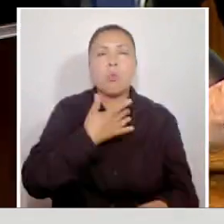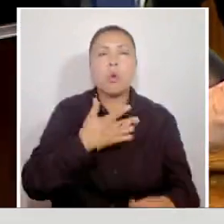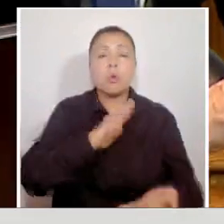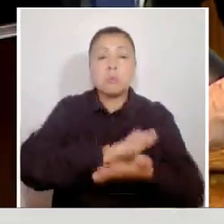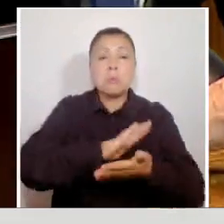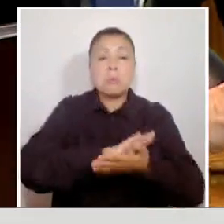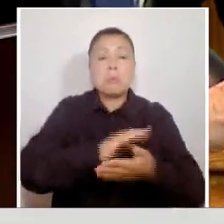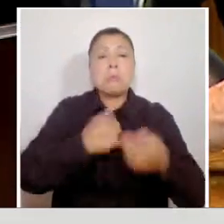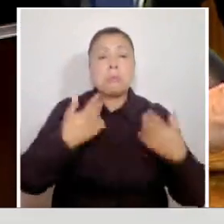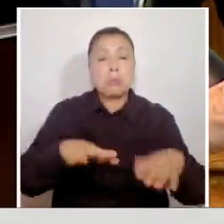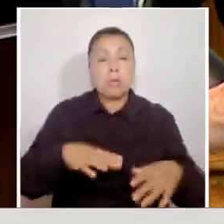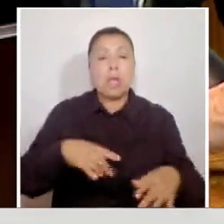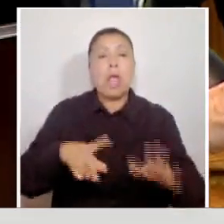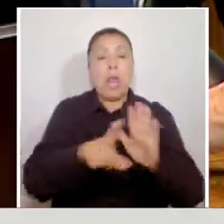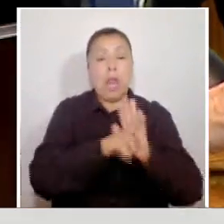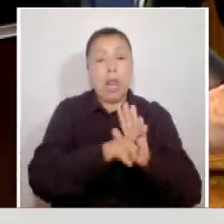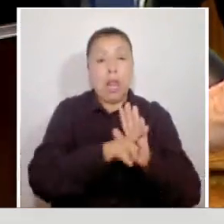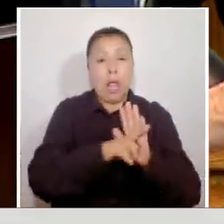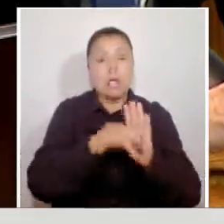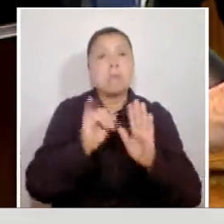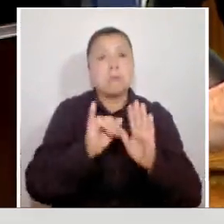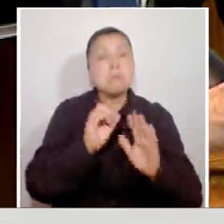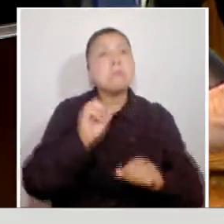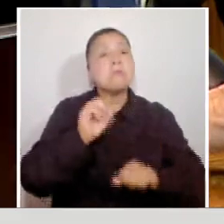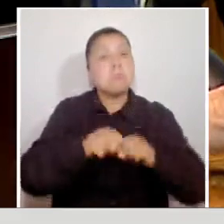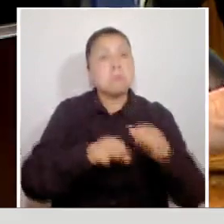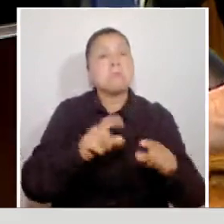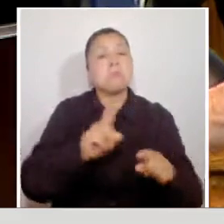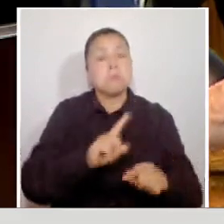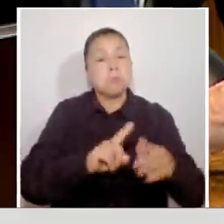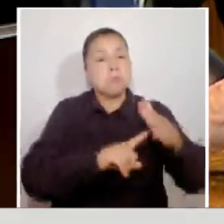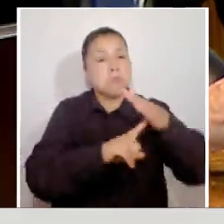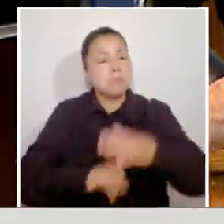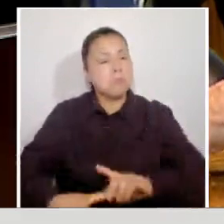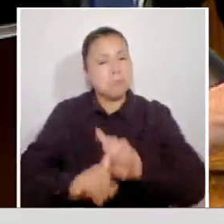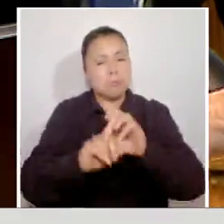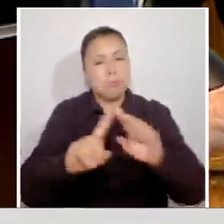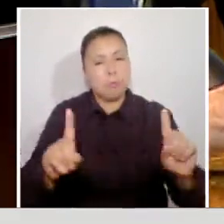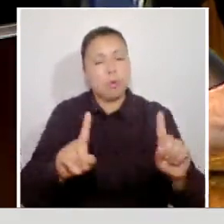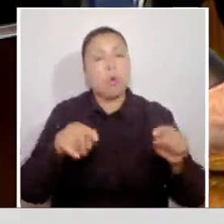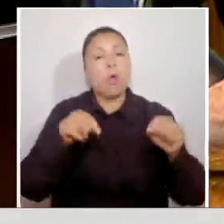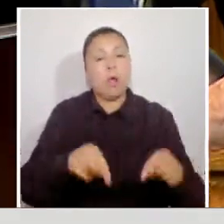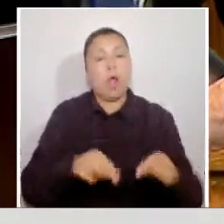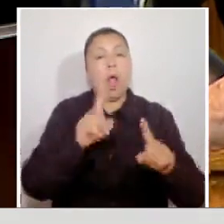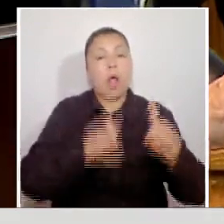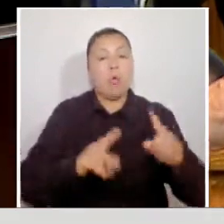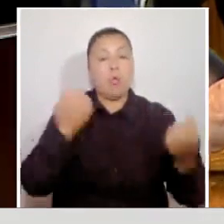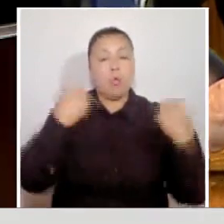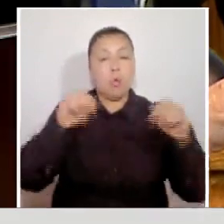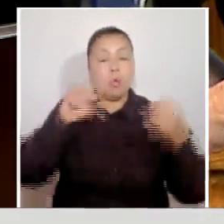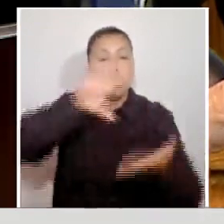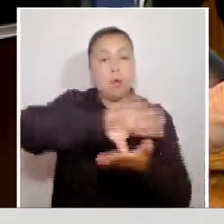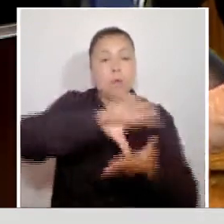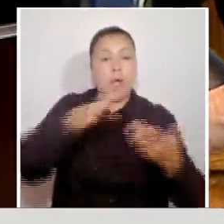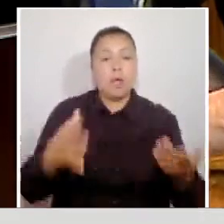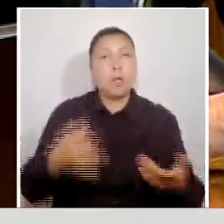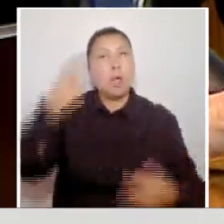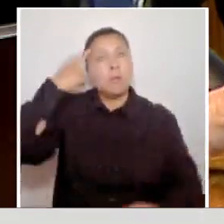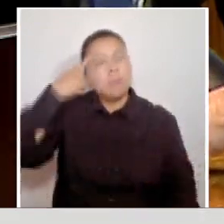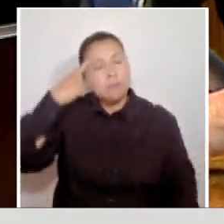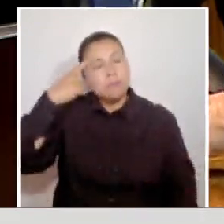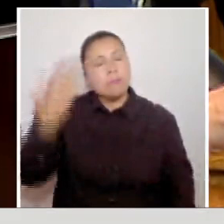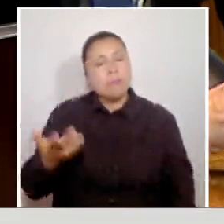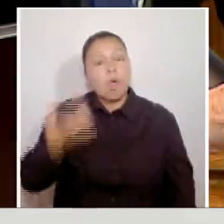tanto tiempo esta ley se derogue y se deje discriminar arbitrariamente alguna disciplinas en el país una lógica que solo existe en